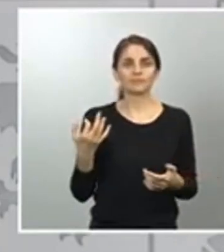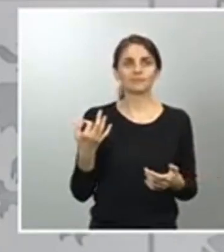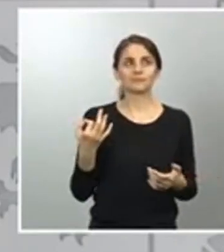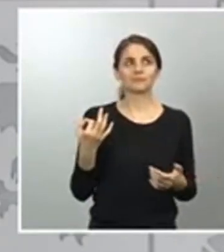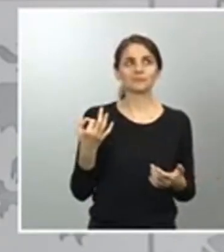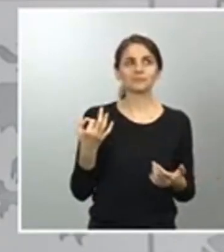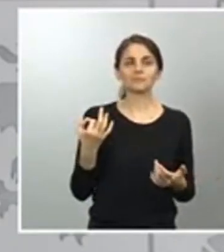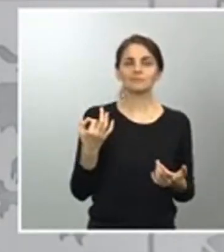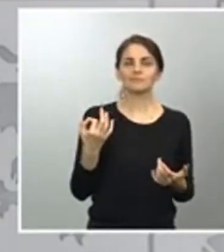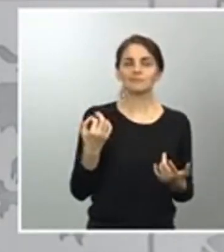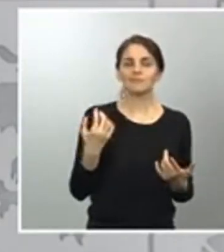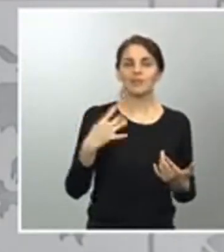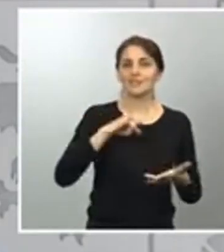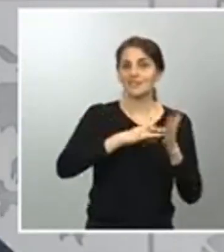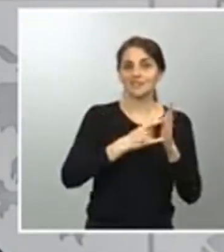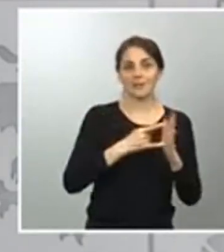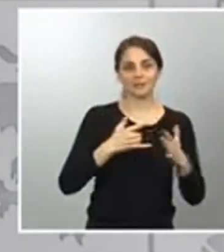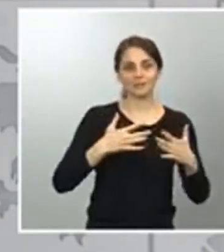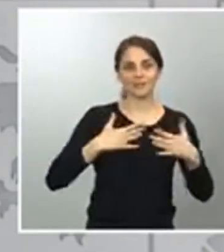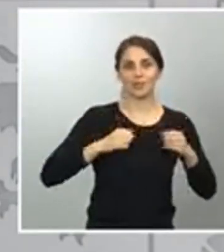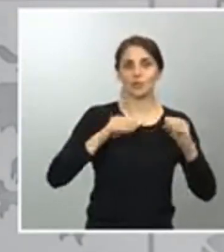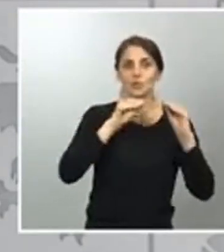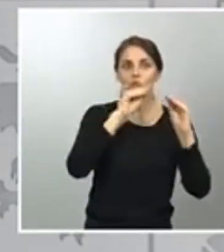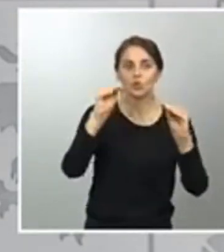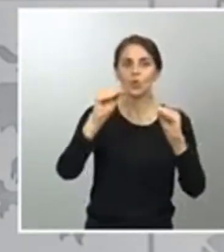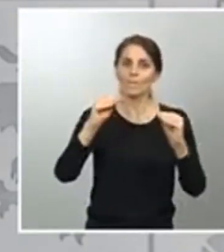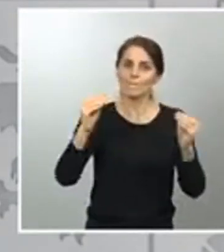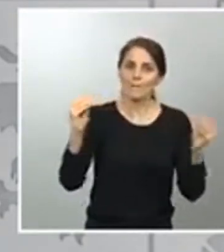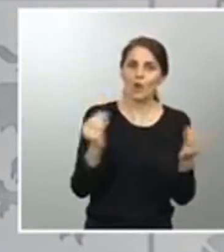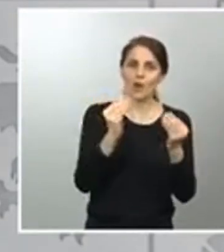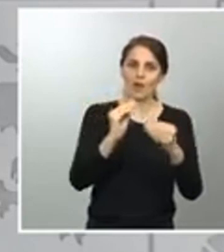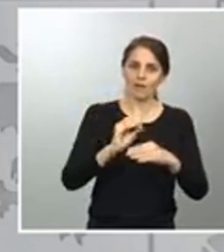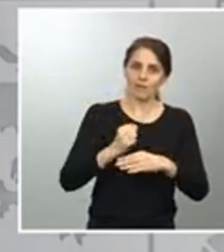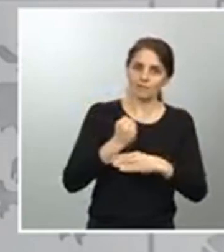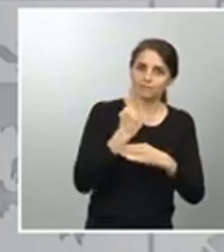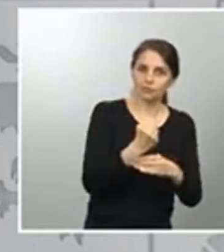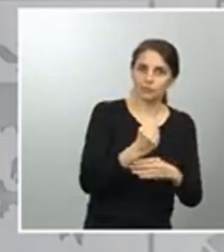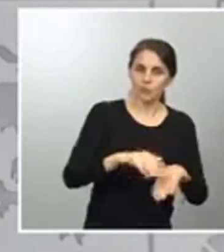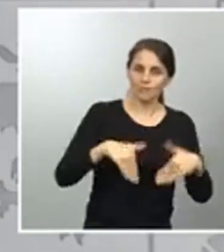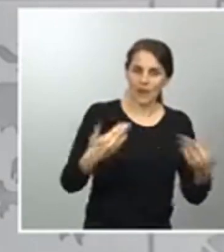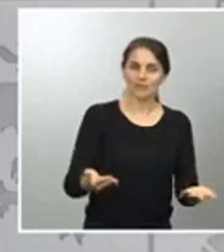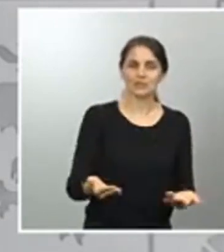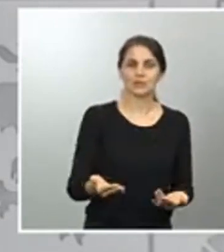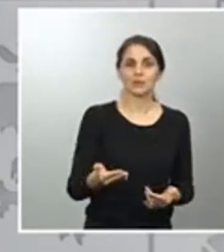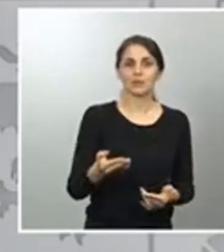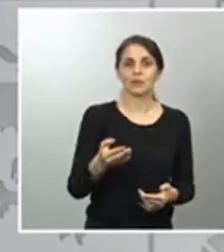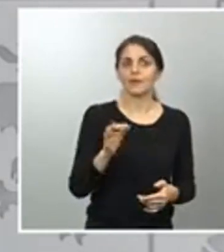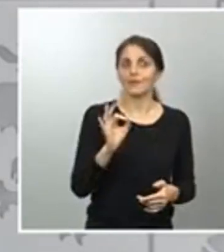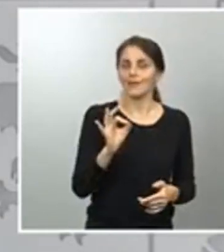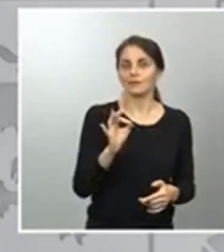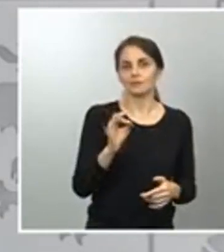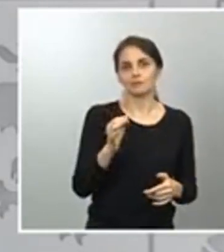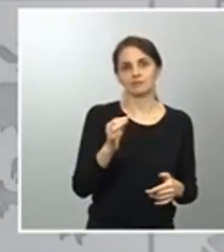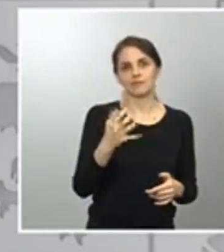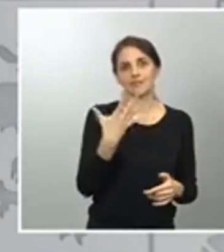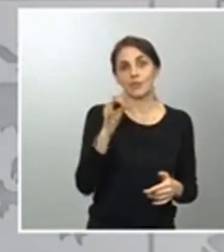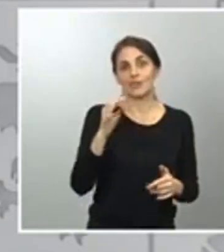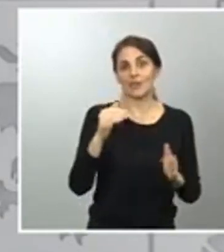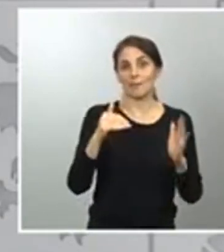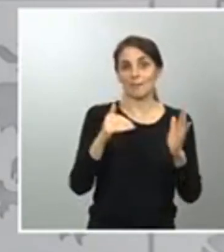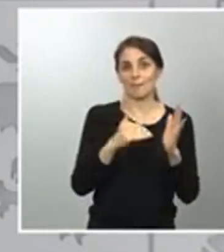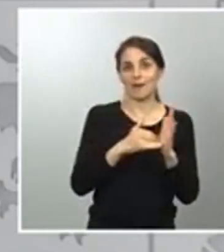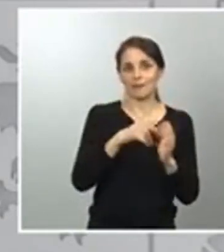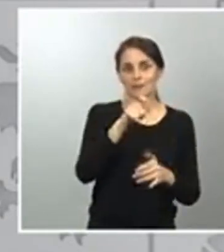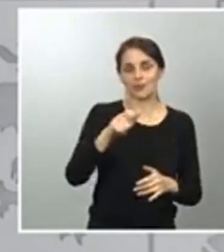reforzar su sistema sanitario y habilitar el que más de 50.000 profesionales puedan reactivar y poder ayudar